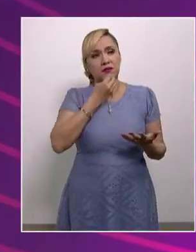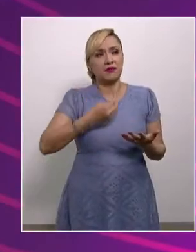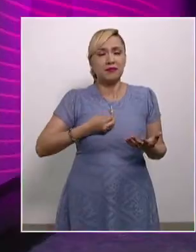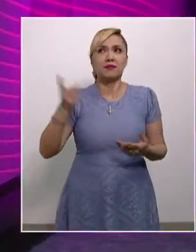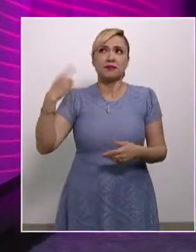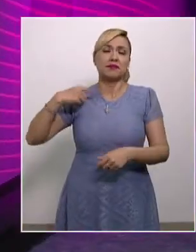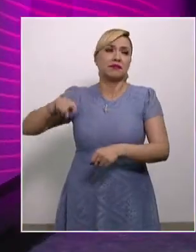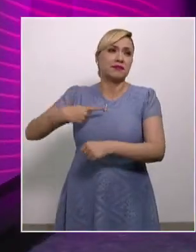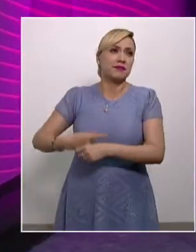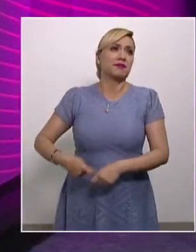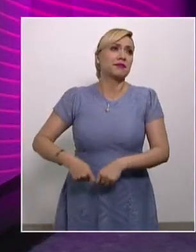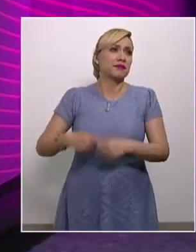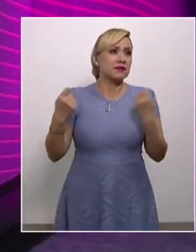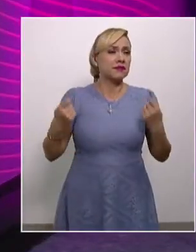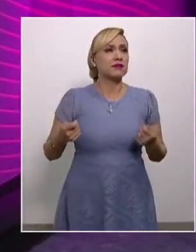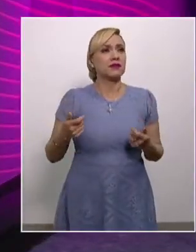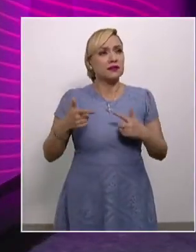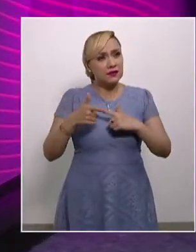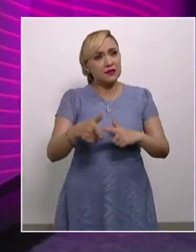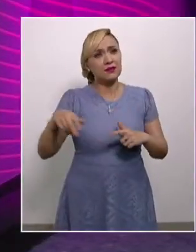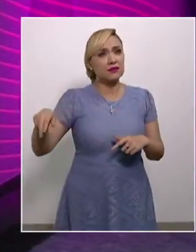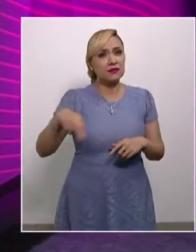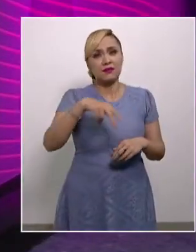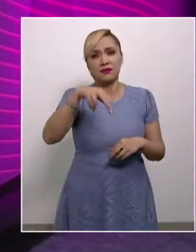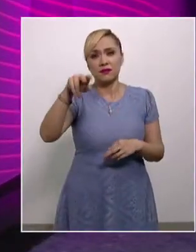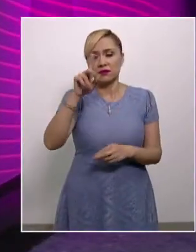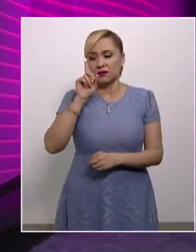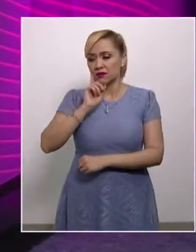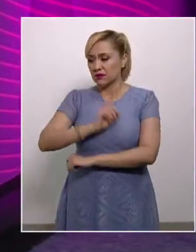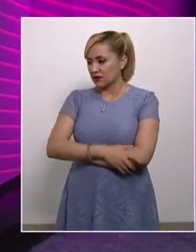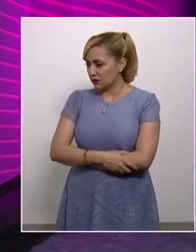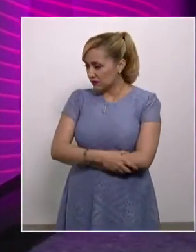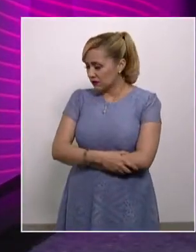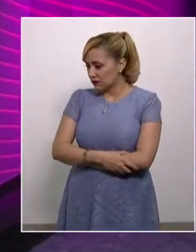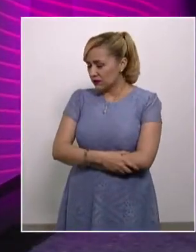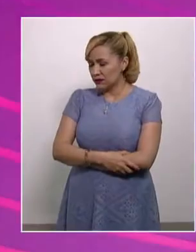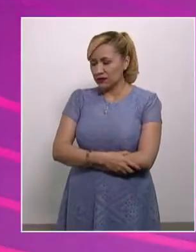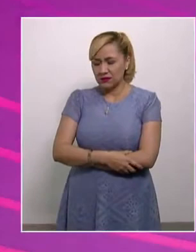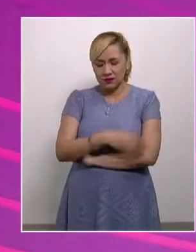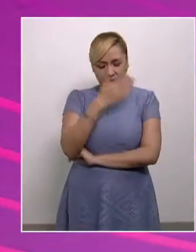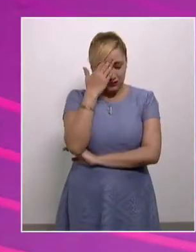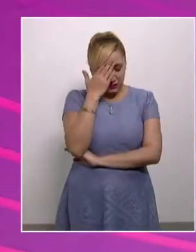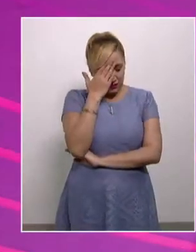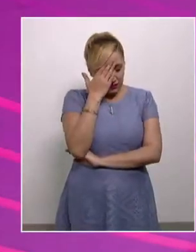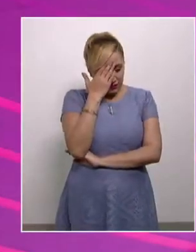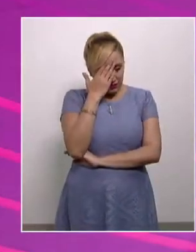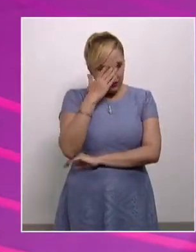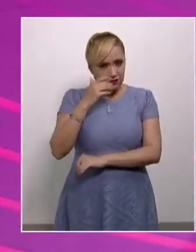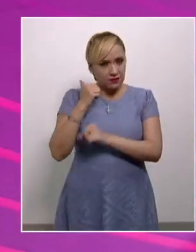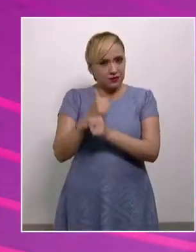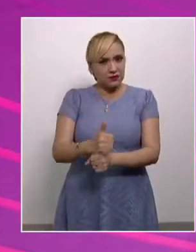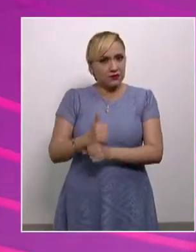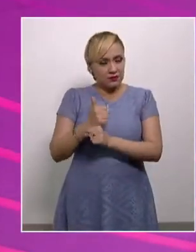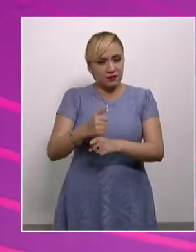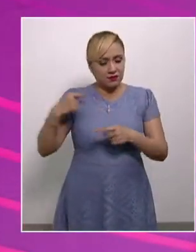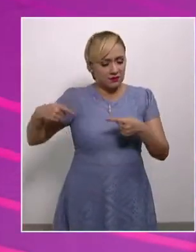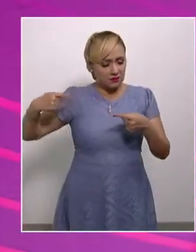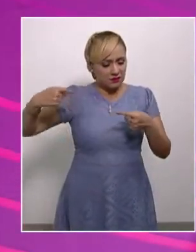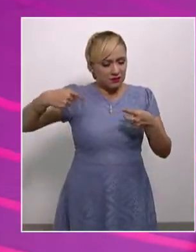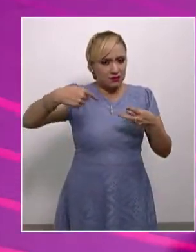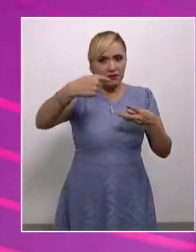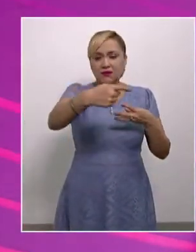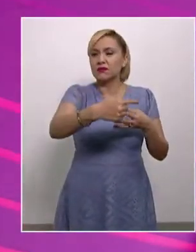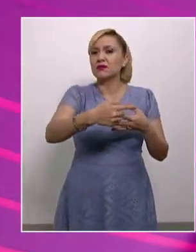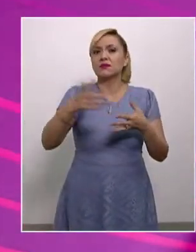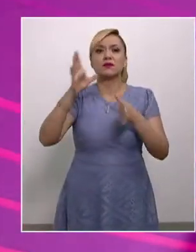abusaran sexualmente de ella en el sur, y sigue viajando. Es una mujer que le mataron un hijo, que vivió violencia sexual, que viene dependiente de 2 niños y que ni siquiera tiene